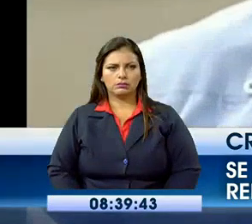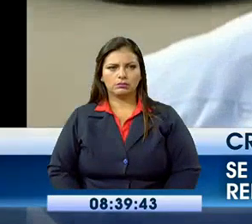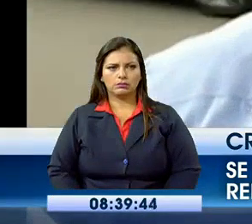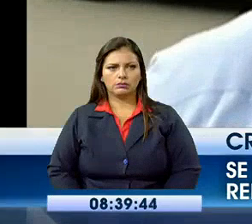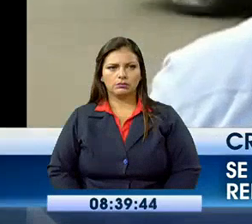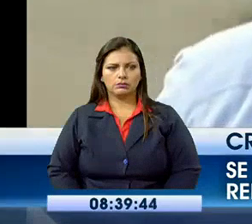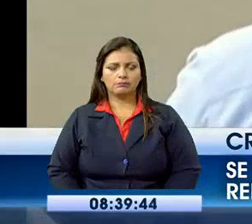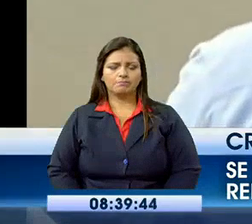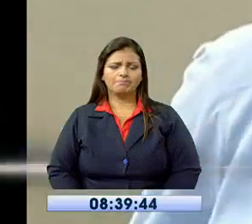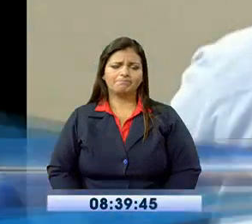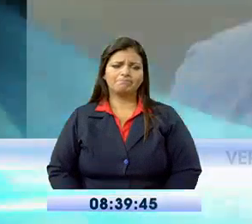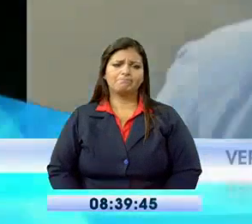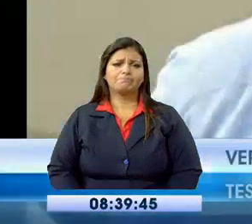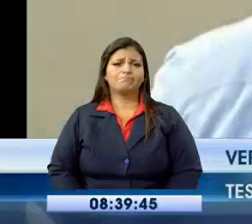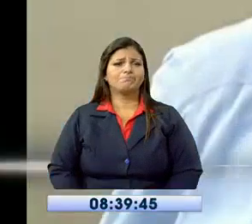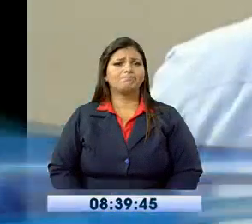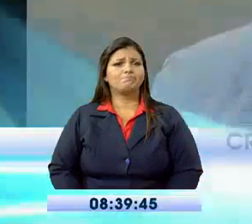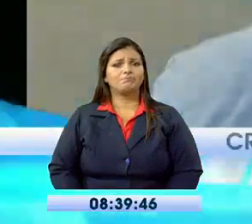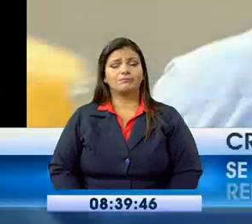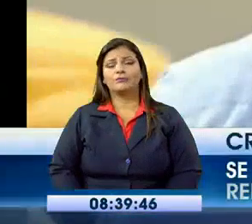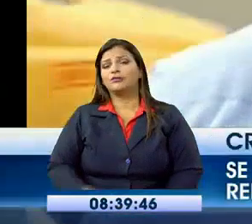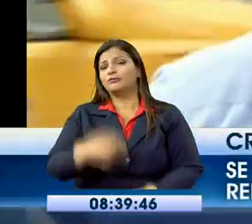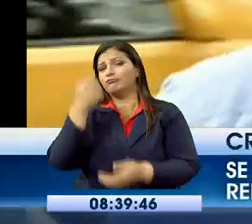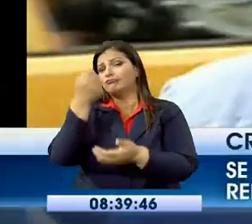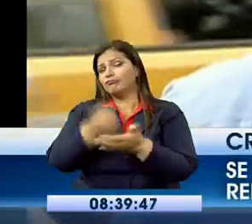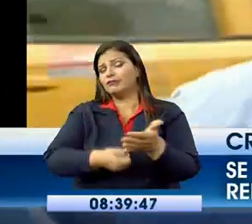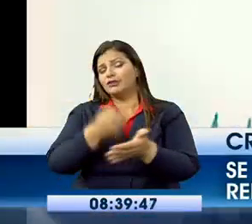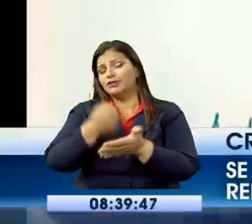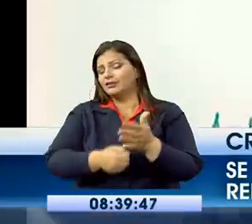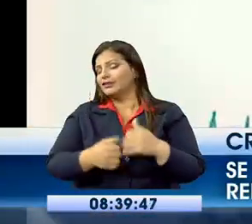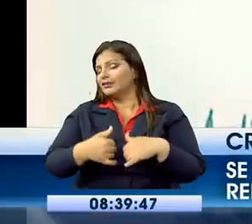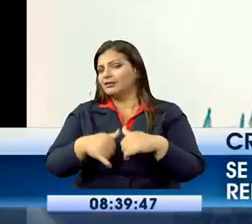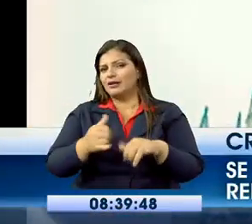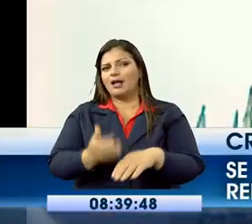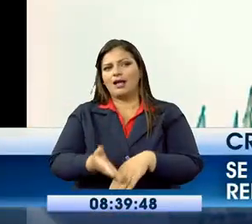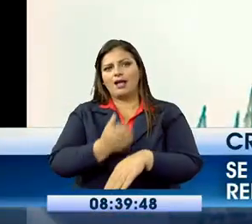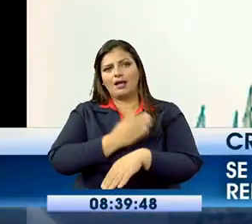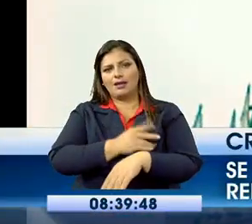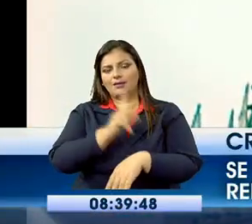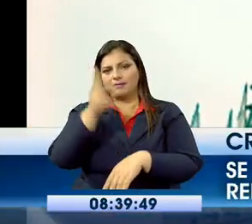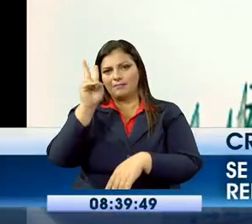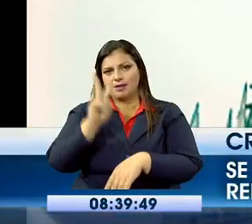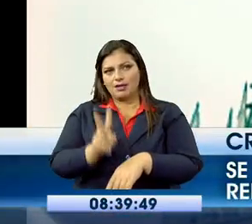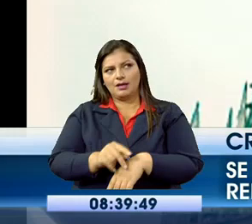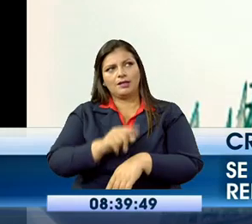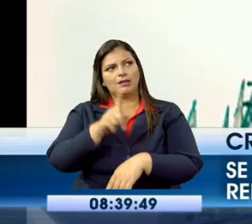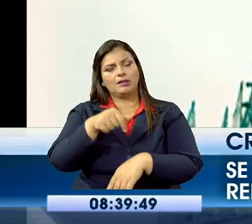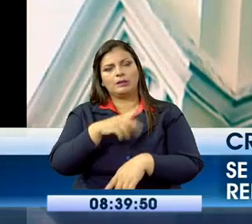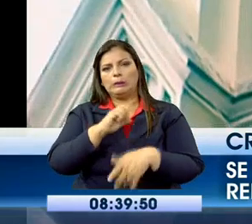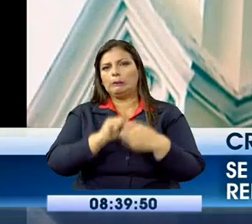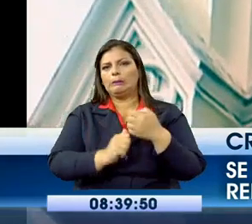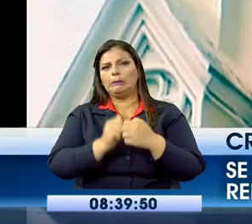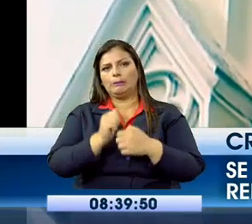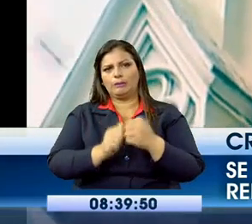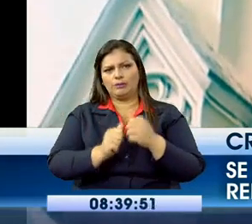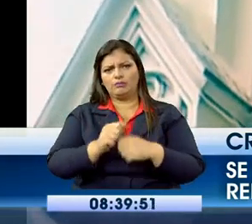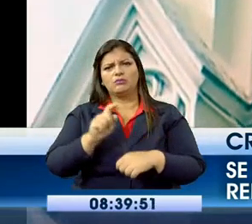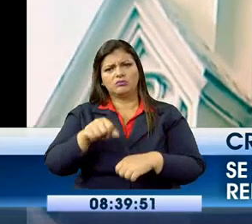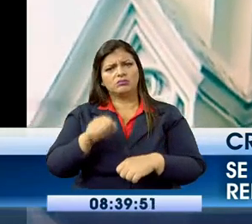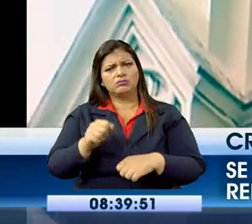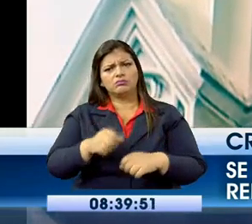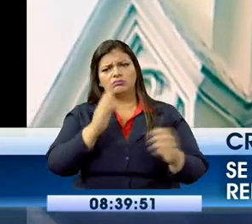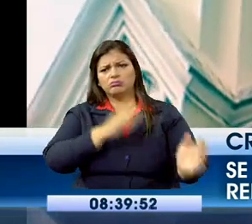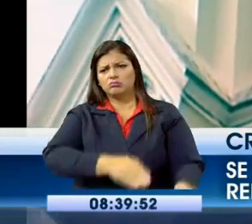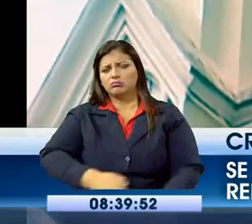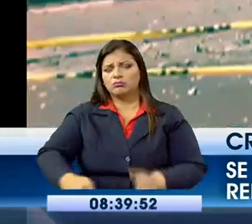delicia! Sí, estamos luchando porque cada día, desde el día viernes, hemos tenido graves dificultades porque hemos hecho un trabajo, si bien bien pensado, se